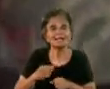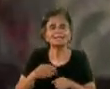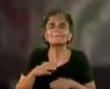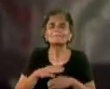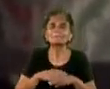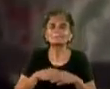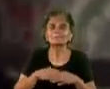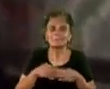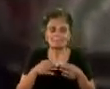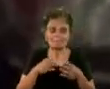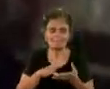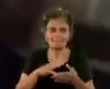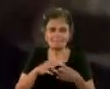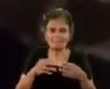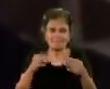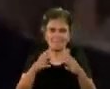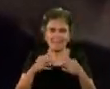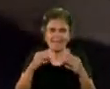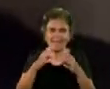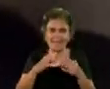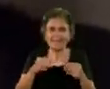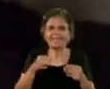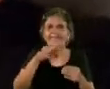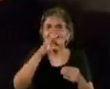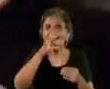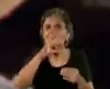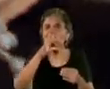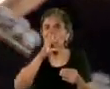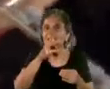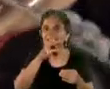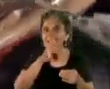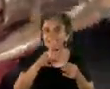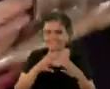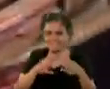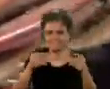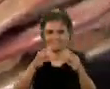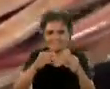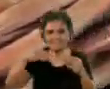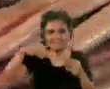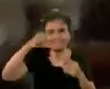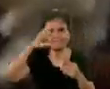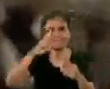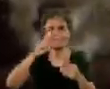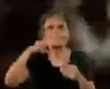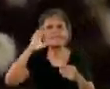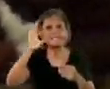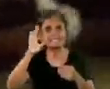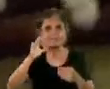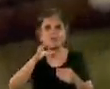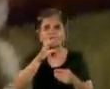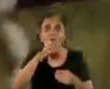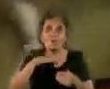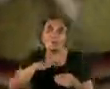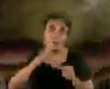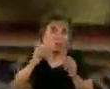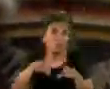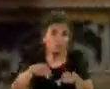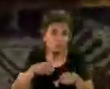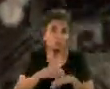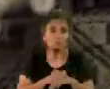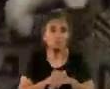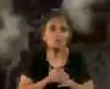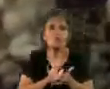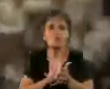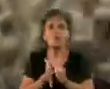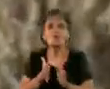pura de oveja, en este caso estoy trabajando con merino, son las ovejas de acá de la zona. El método que usamos es